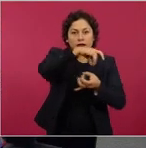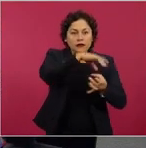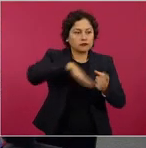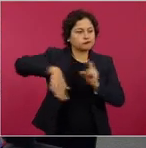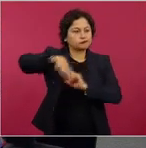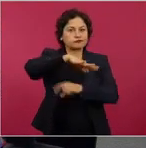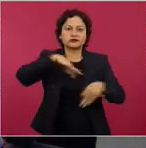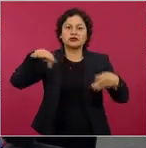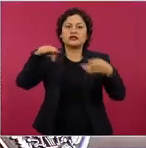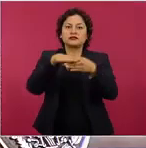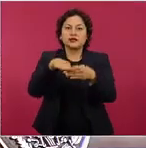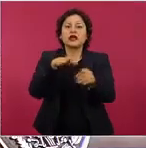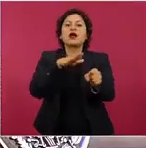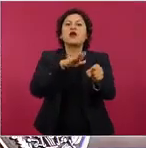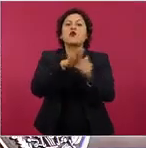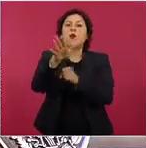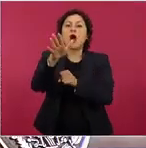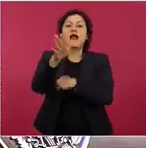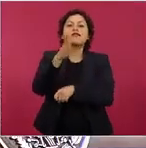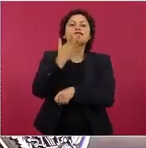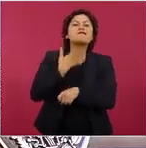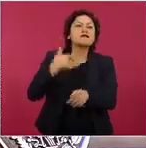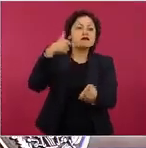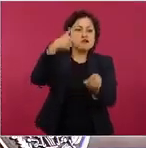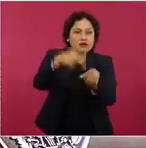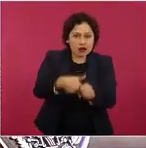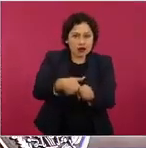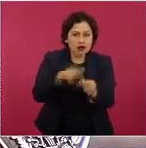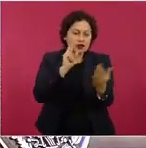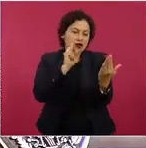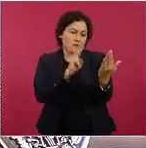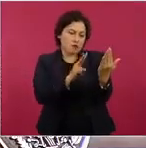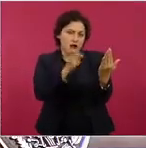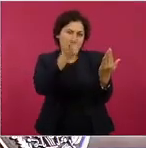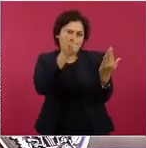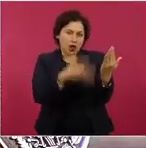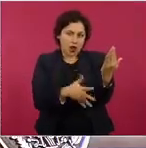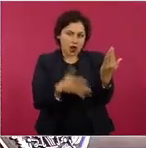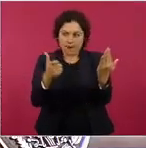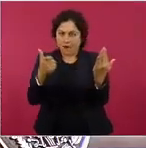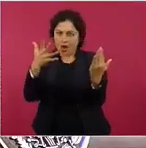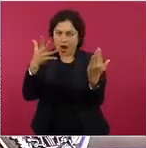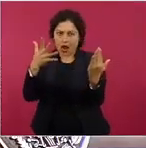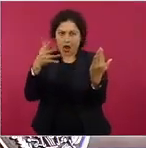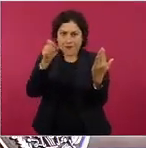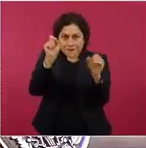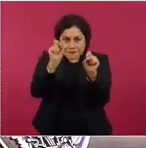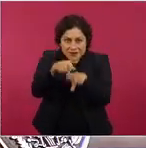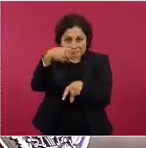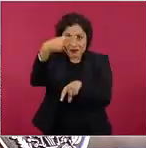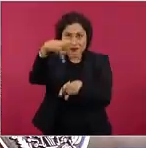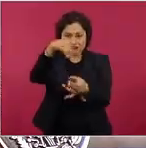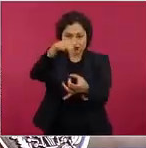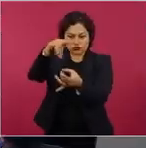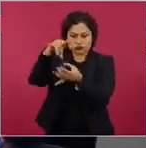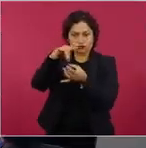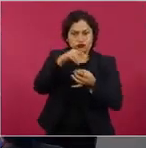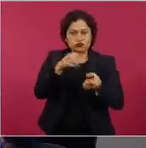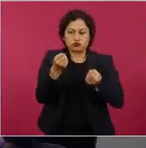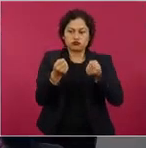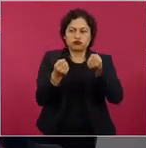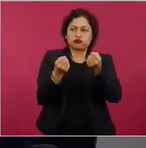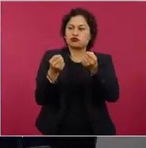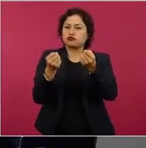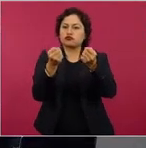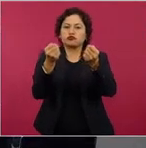gasolineras, y ahí se dan cuenta además de cuál es la más barata en la ruta que ustedes recorren y el tipo de combustible que